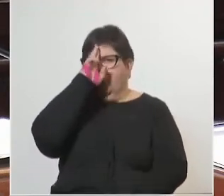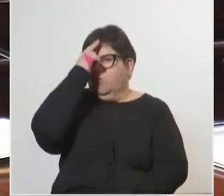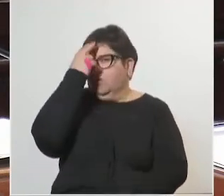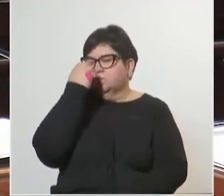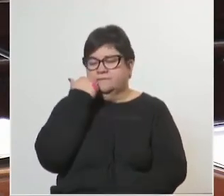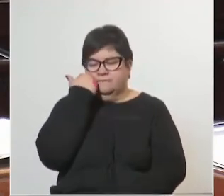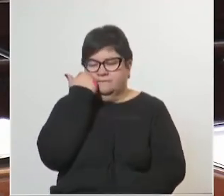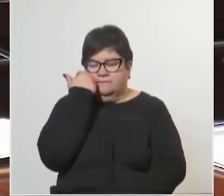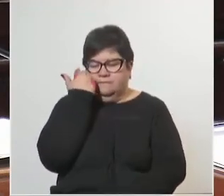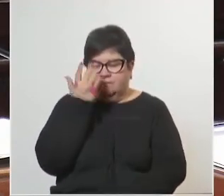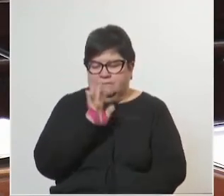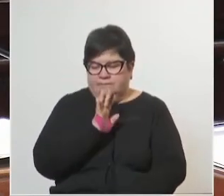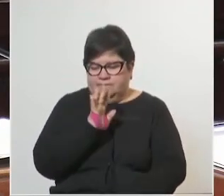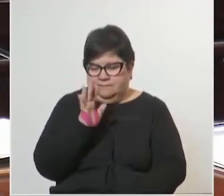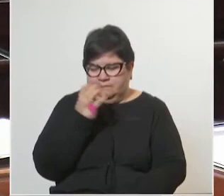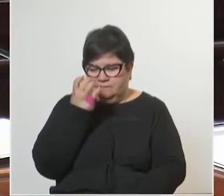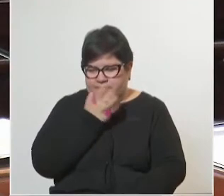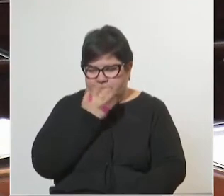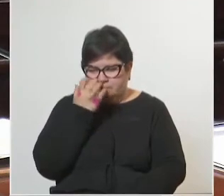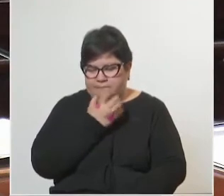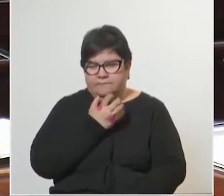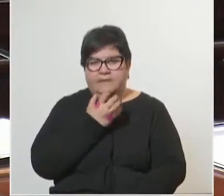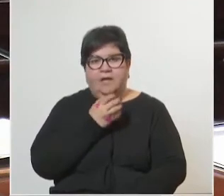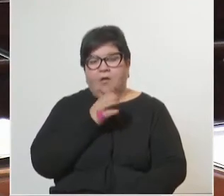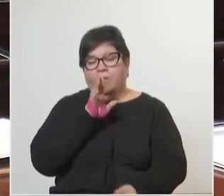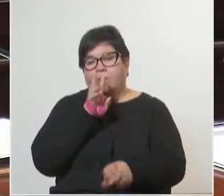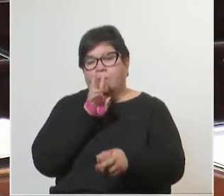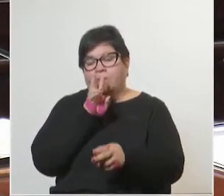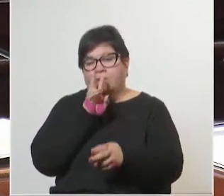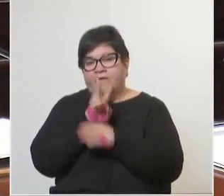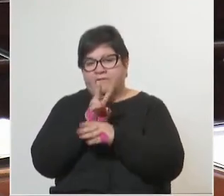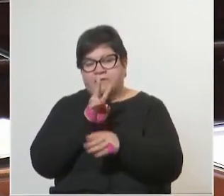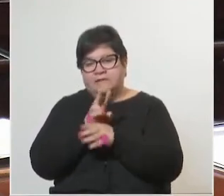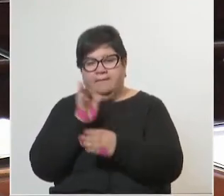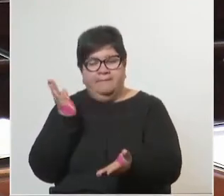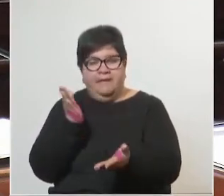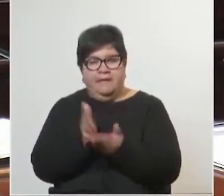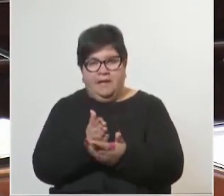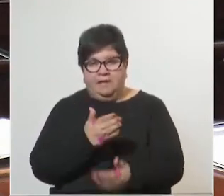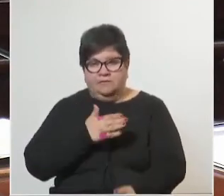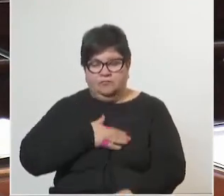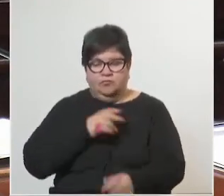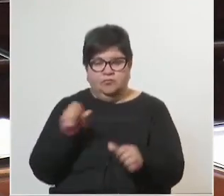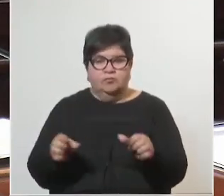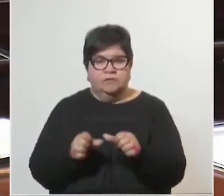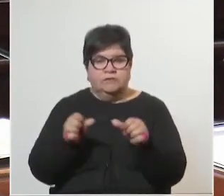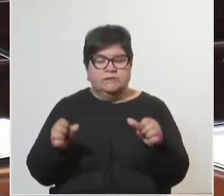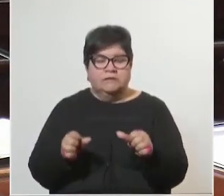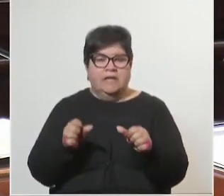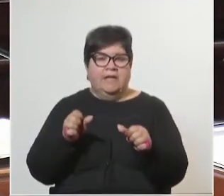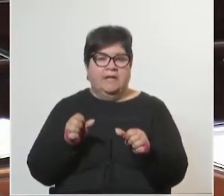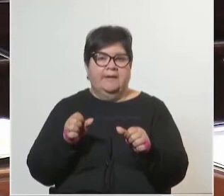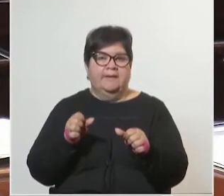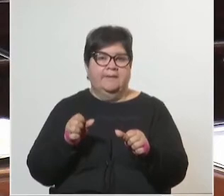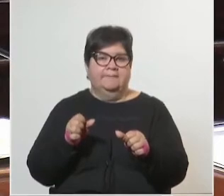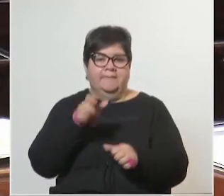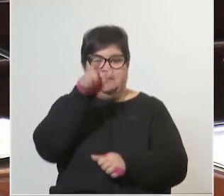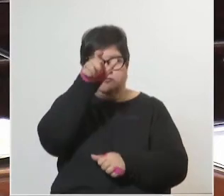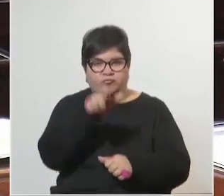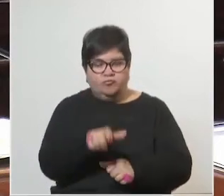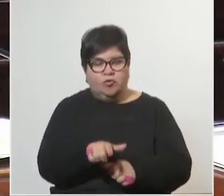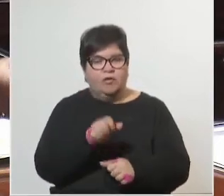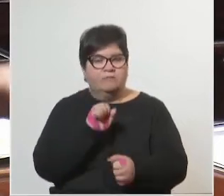recuerdo que la última defensa penal que hice, mi defendido estaba internado en la cárcel de San